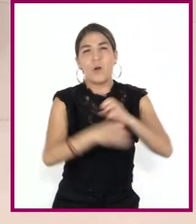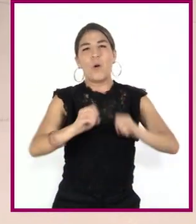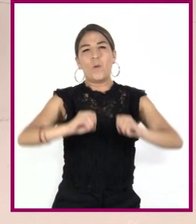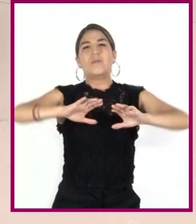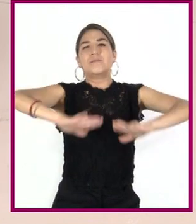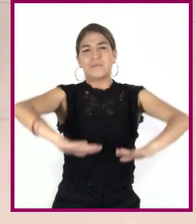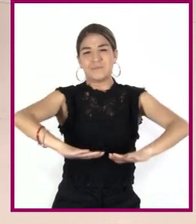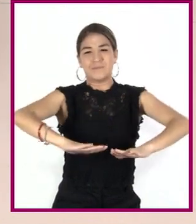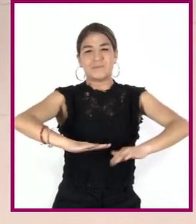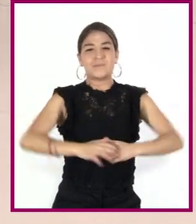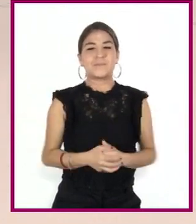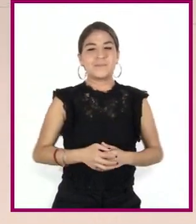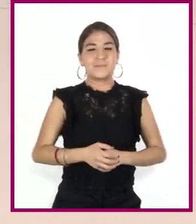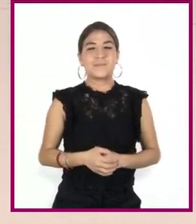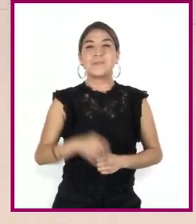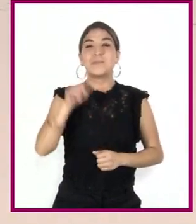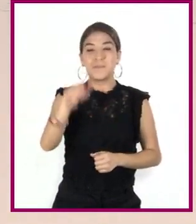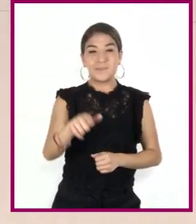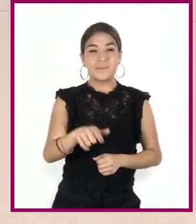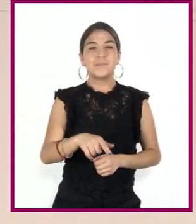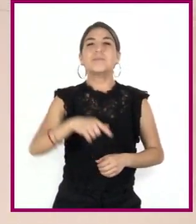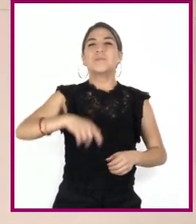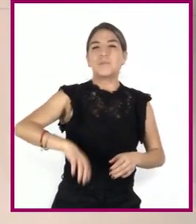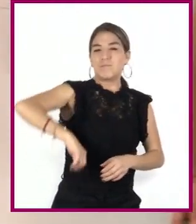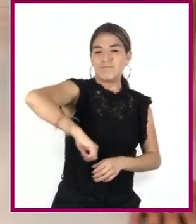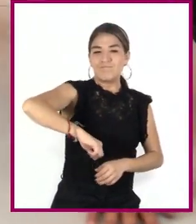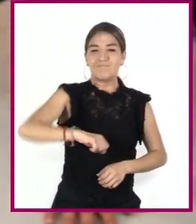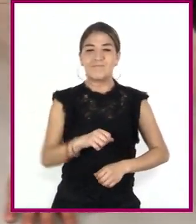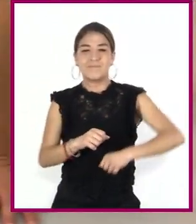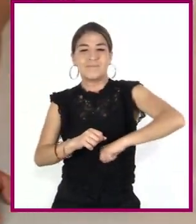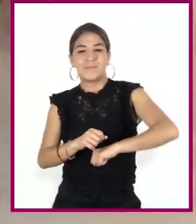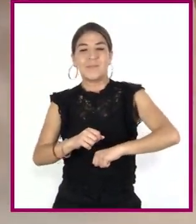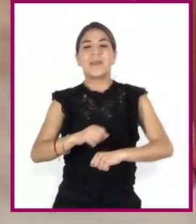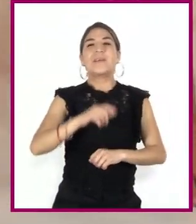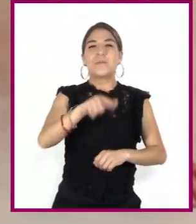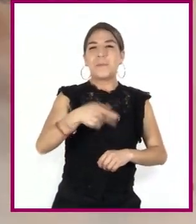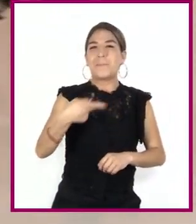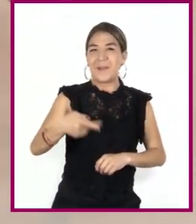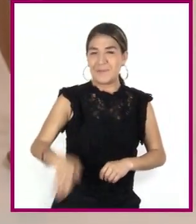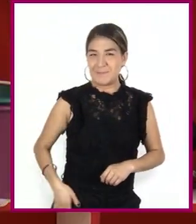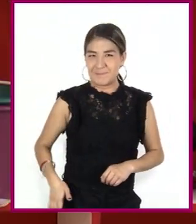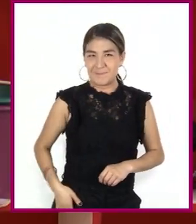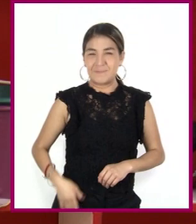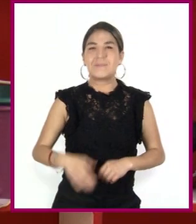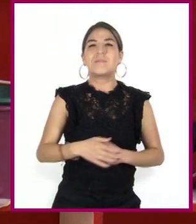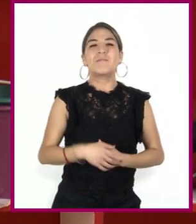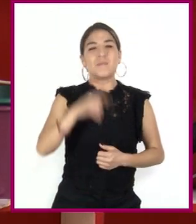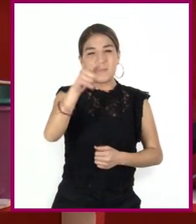antebrazos. Y ahí aprovecha para realizar tus respiraciones. Inhala,